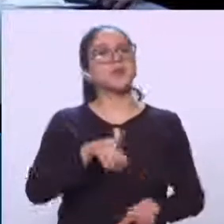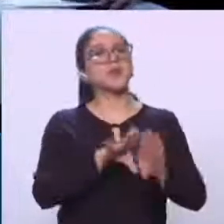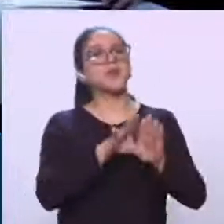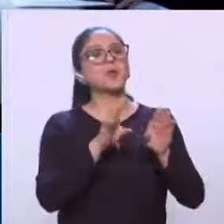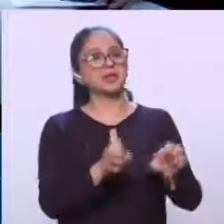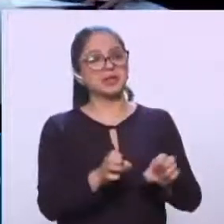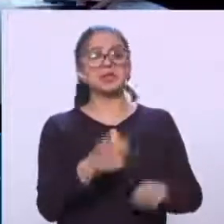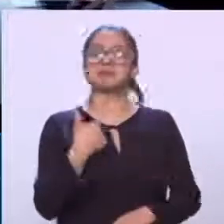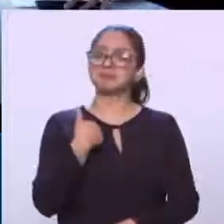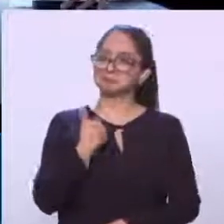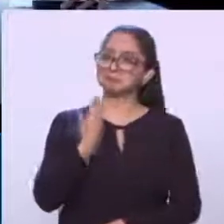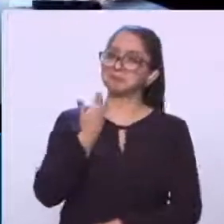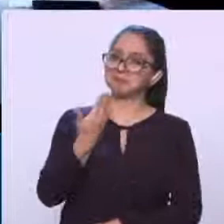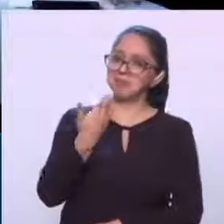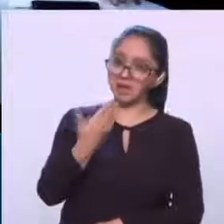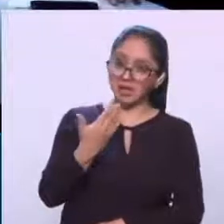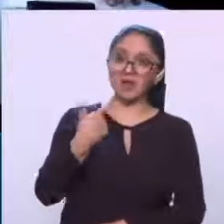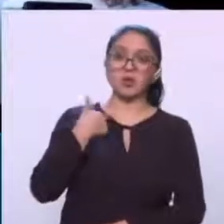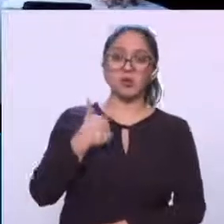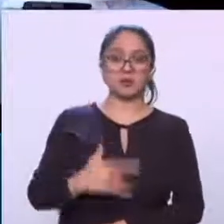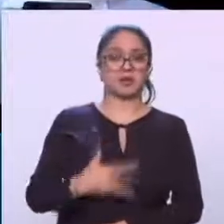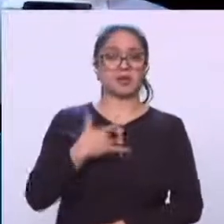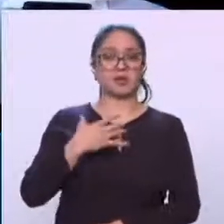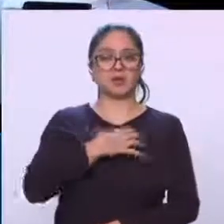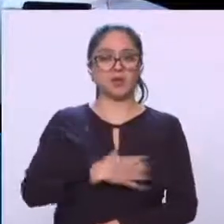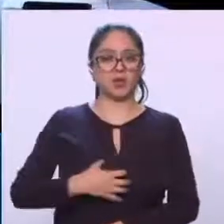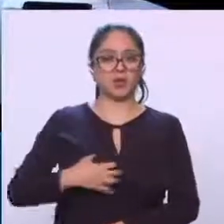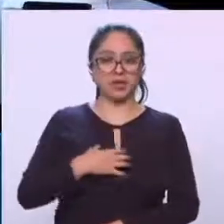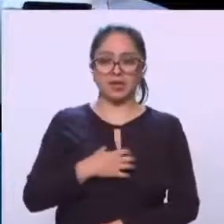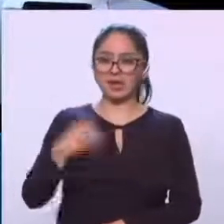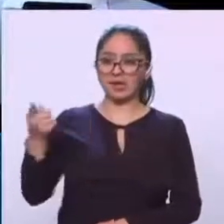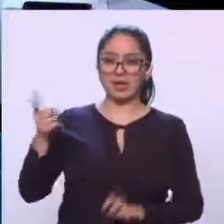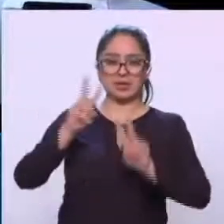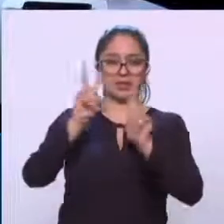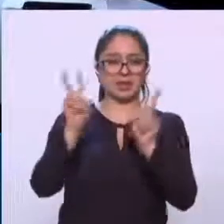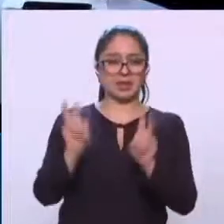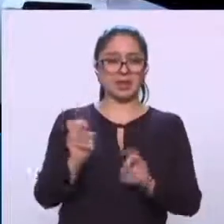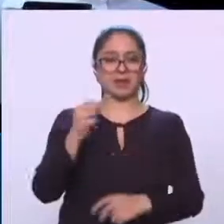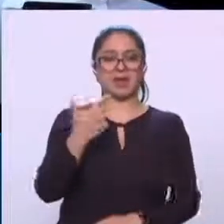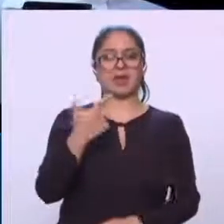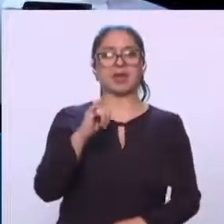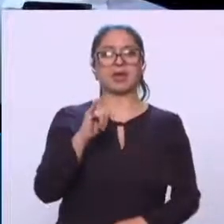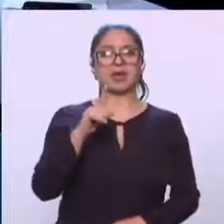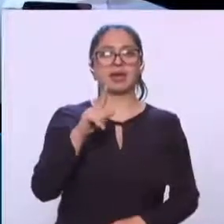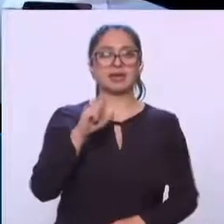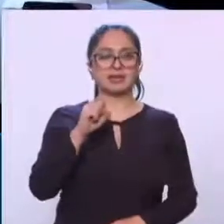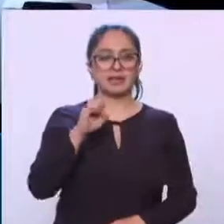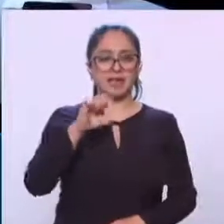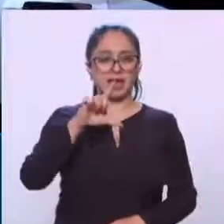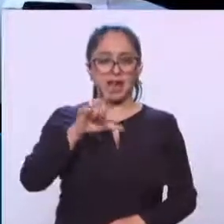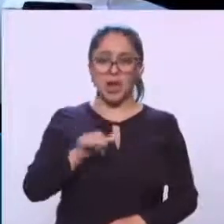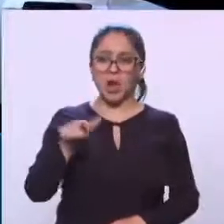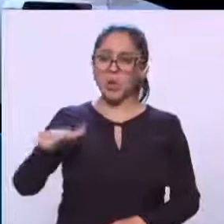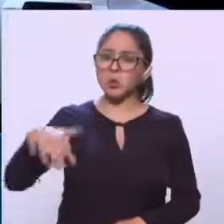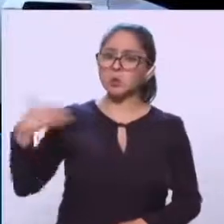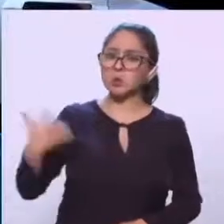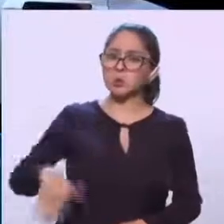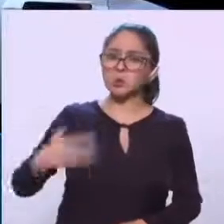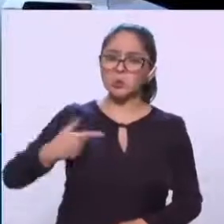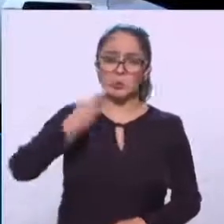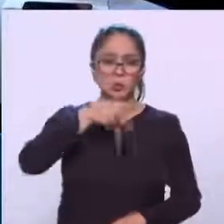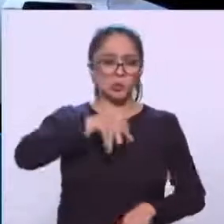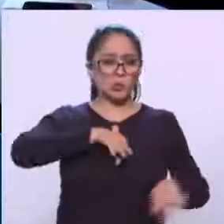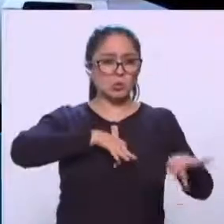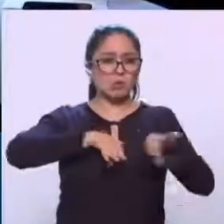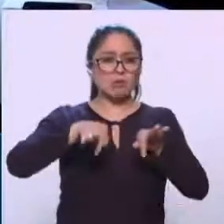Pues muy interesante. De platicarles de Gisela justamente porque el trabajo que hizo Gisela en la Secretaría fue bien importante, sentó